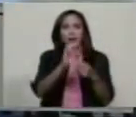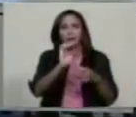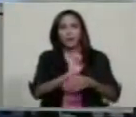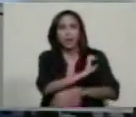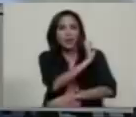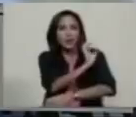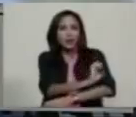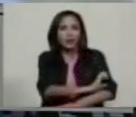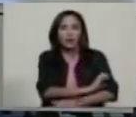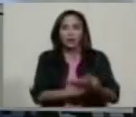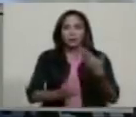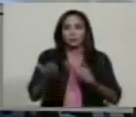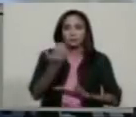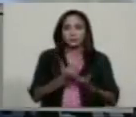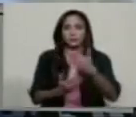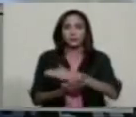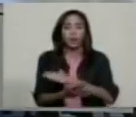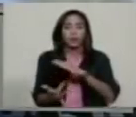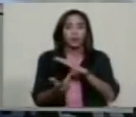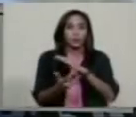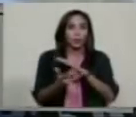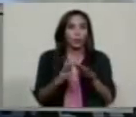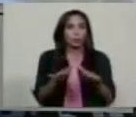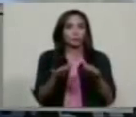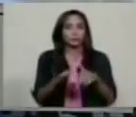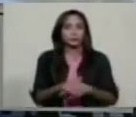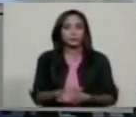energéticas, comerciales, tecnológicas,